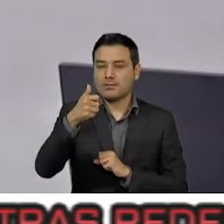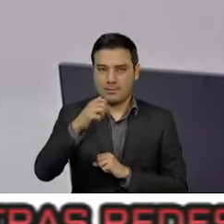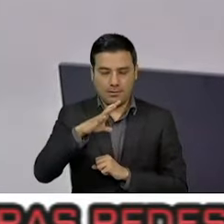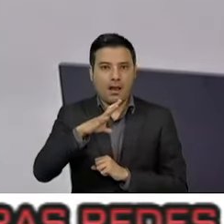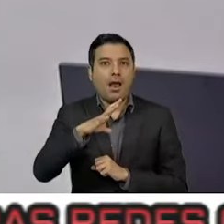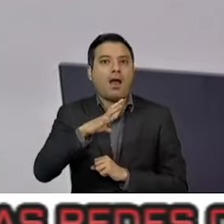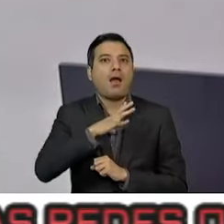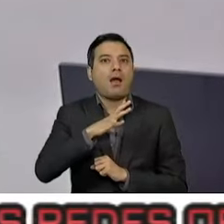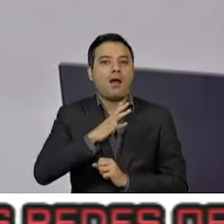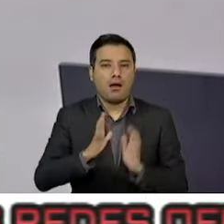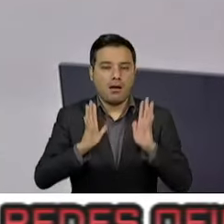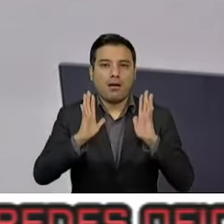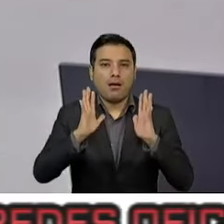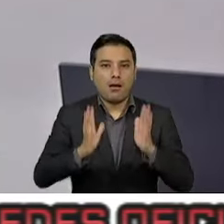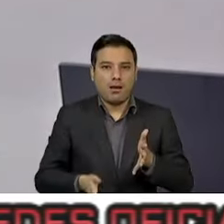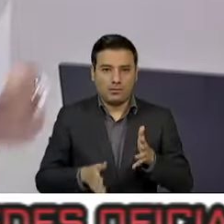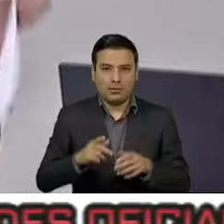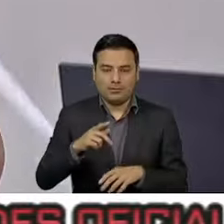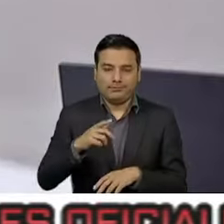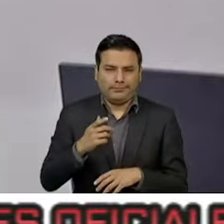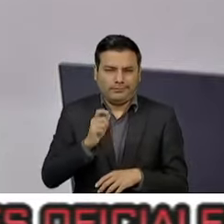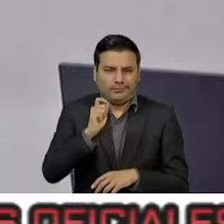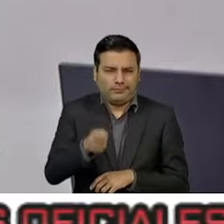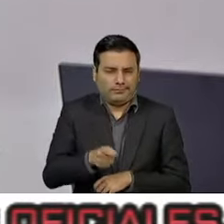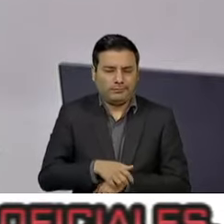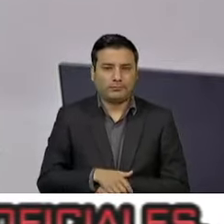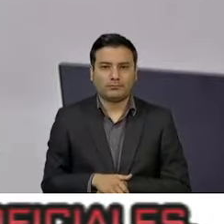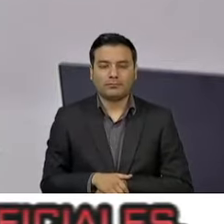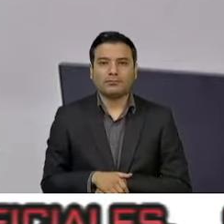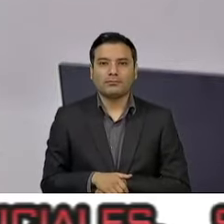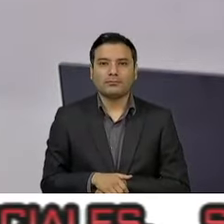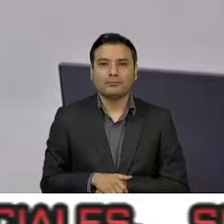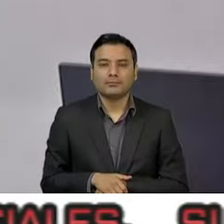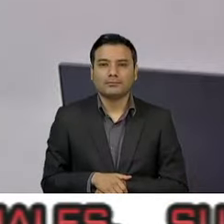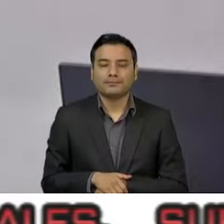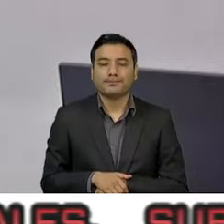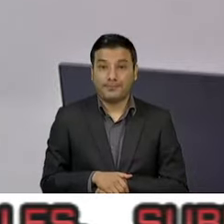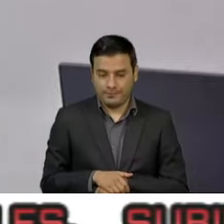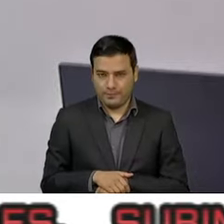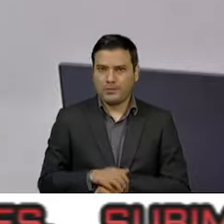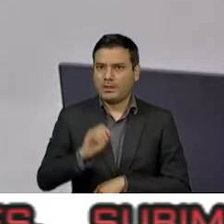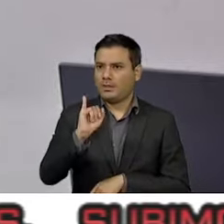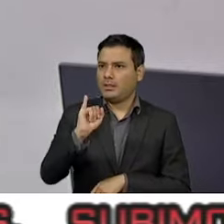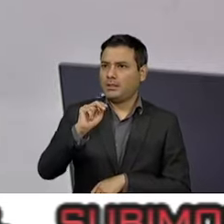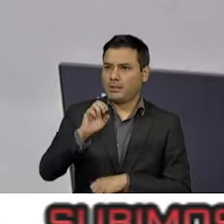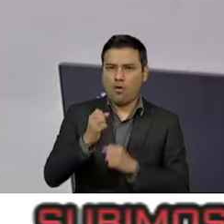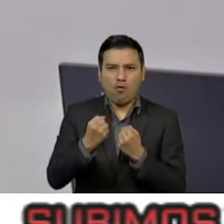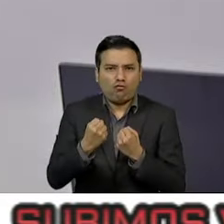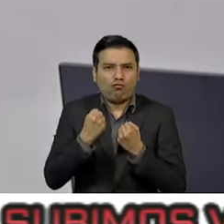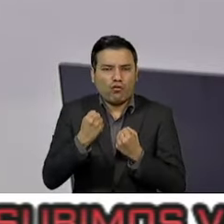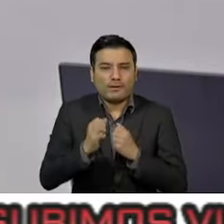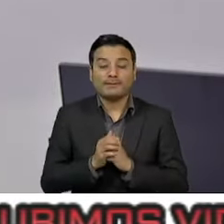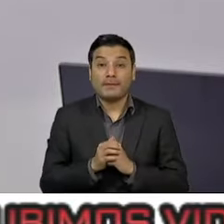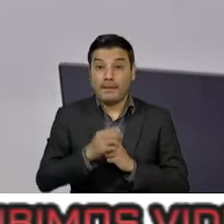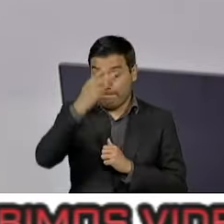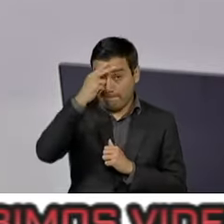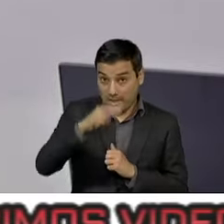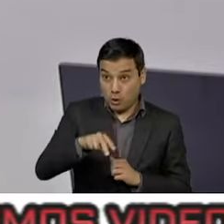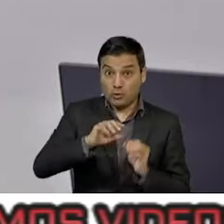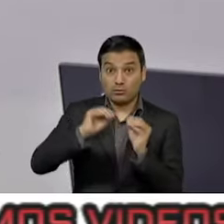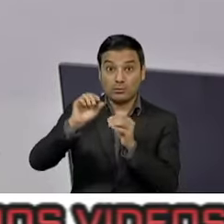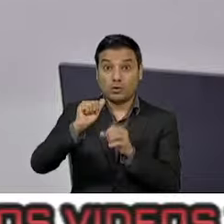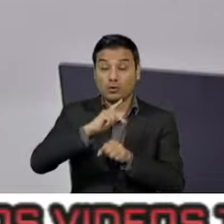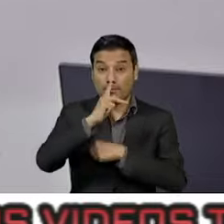andamiaje institucional del INE, al que me he estado refiriendo, las y los mexicanos residentes en el